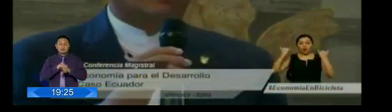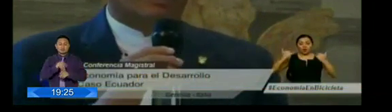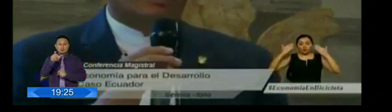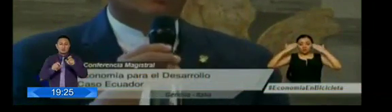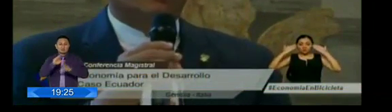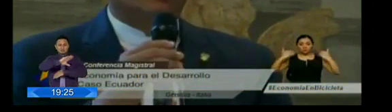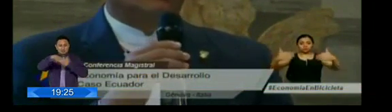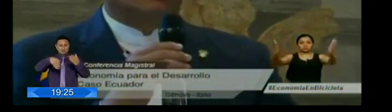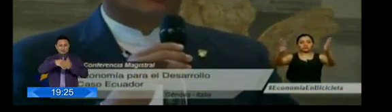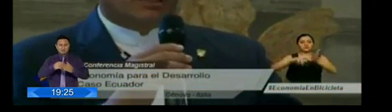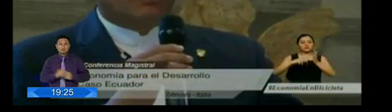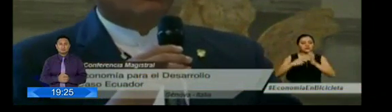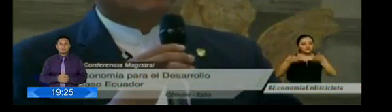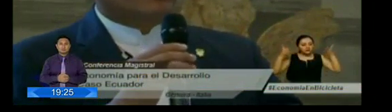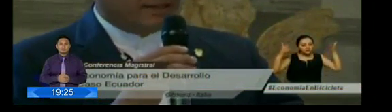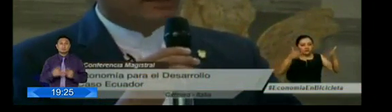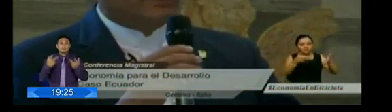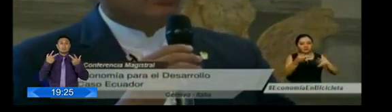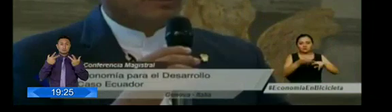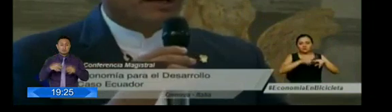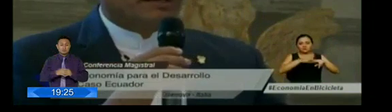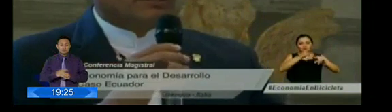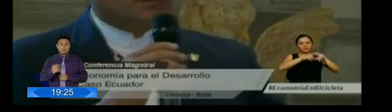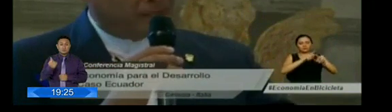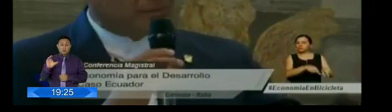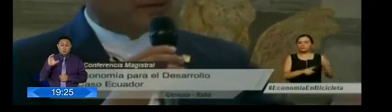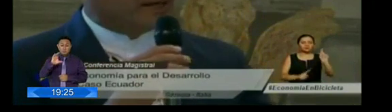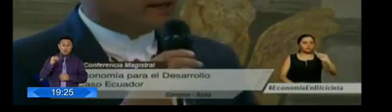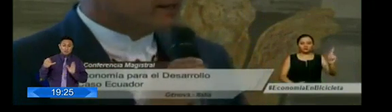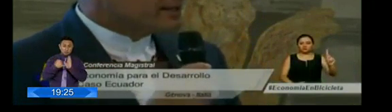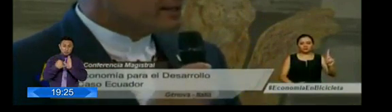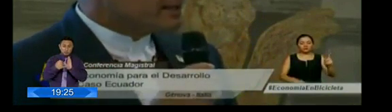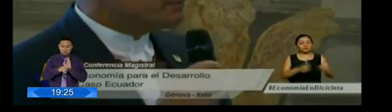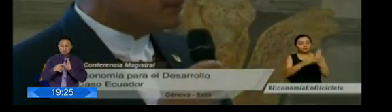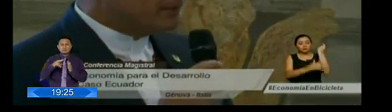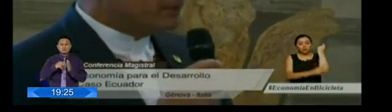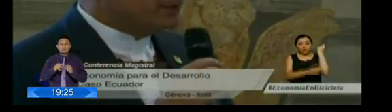mayorías. Porque además los excedentes de esos paquetazos eran para garantizar pago de deuda externa.